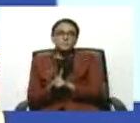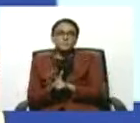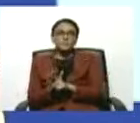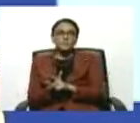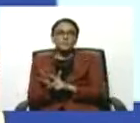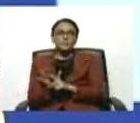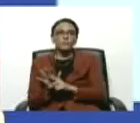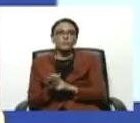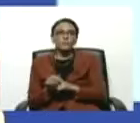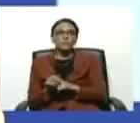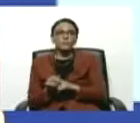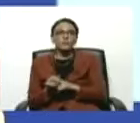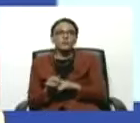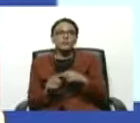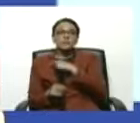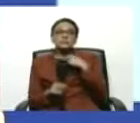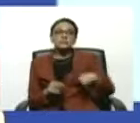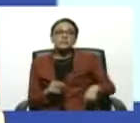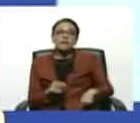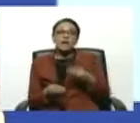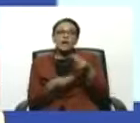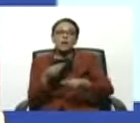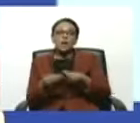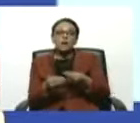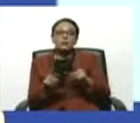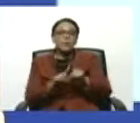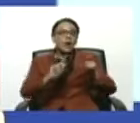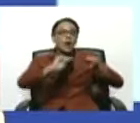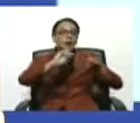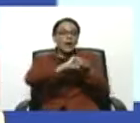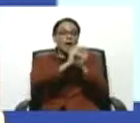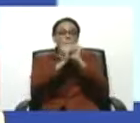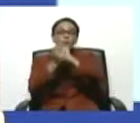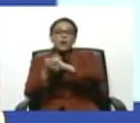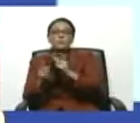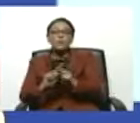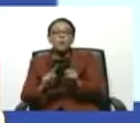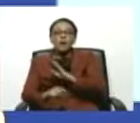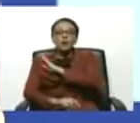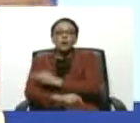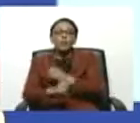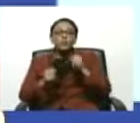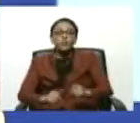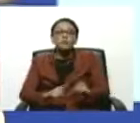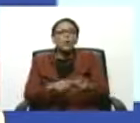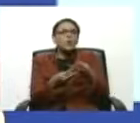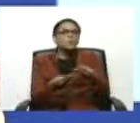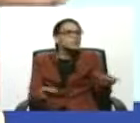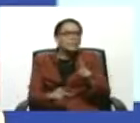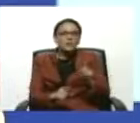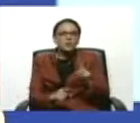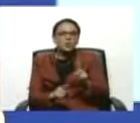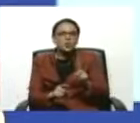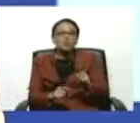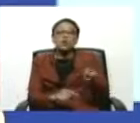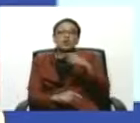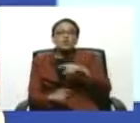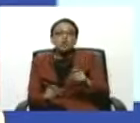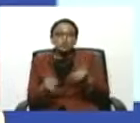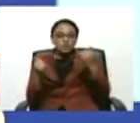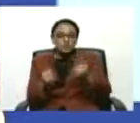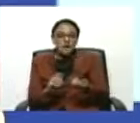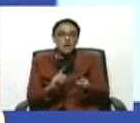y China no hizo reformas radicales ni la privatización masiva de las